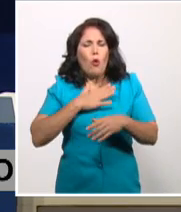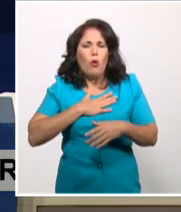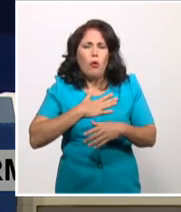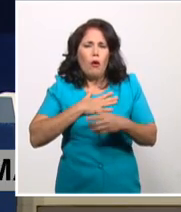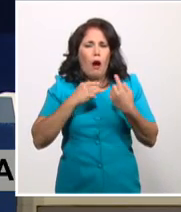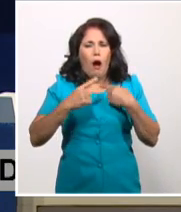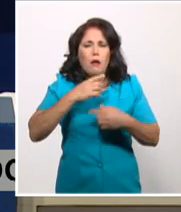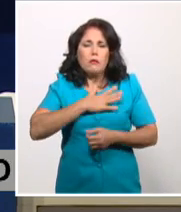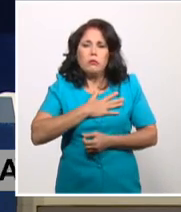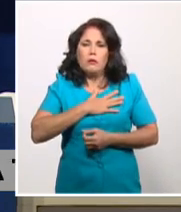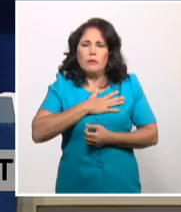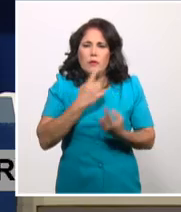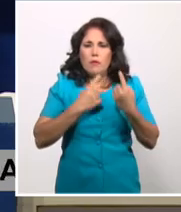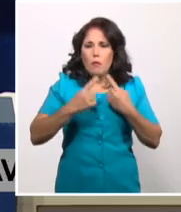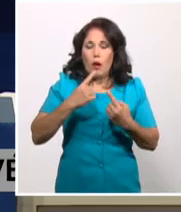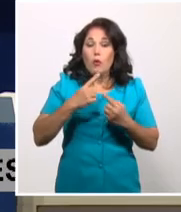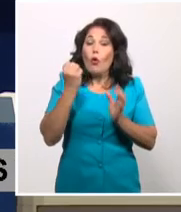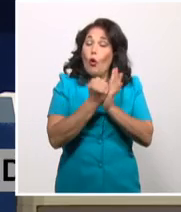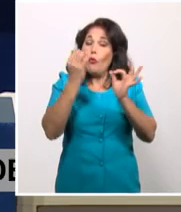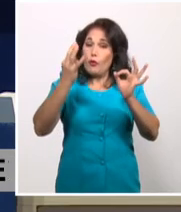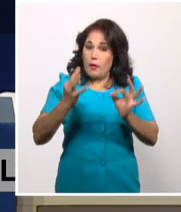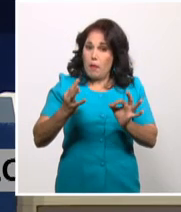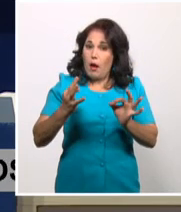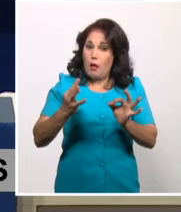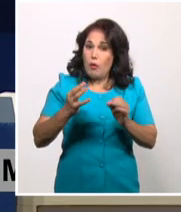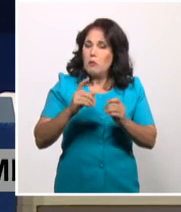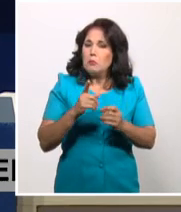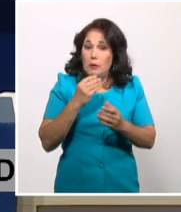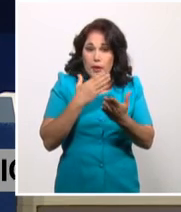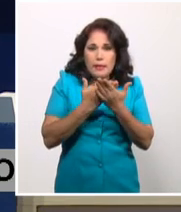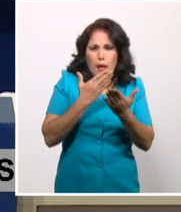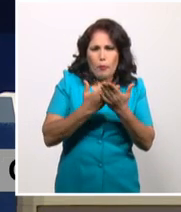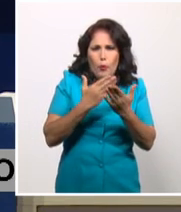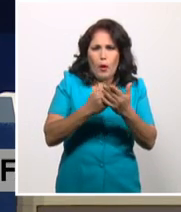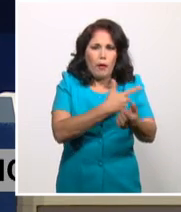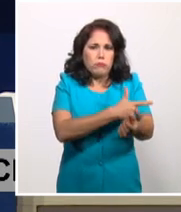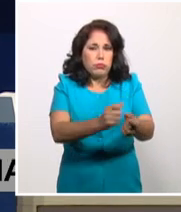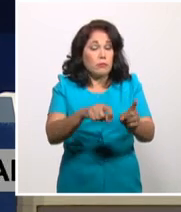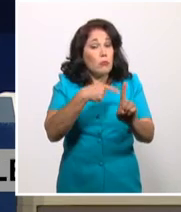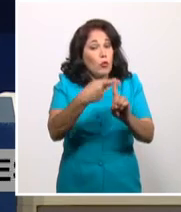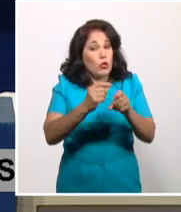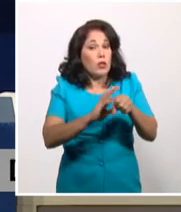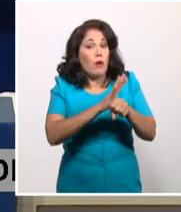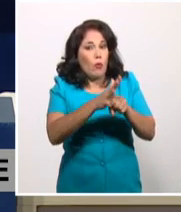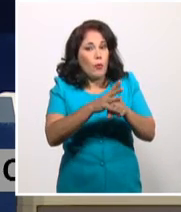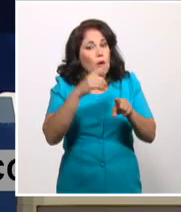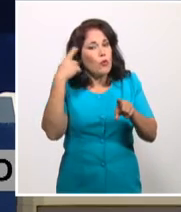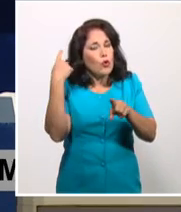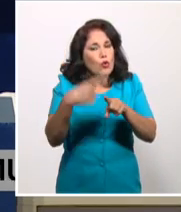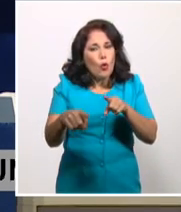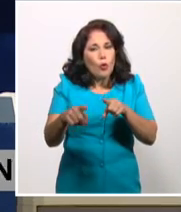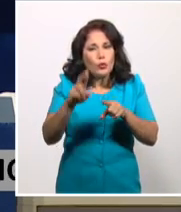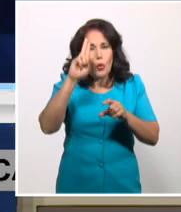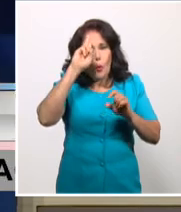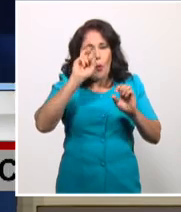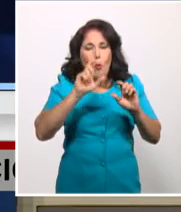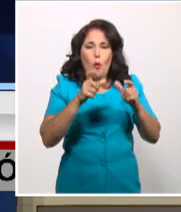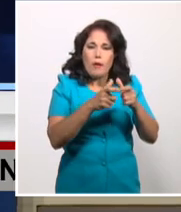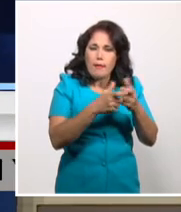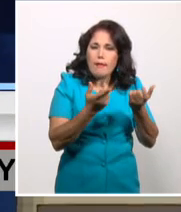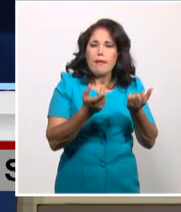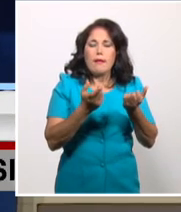enfermedad. Los que están confirmados, que son con pruebas positivas, y los que están en la atención primaria de salud. Por